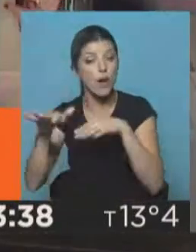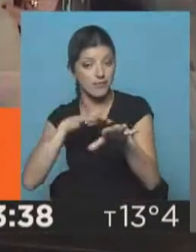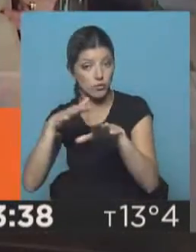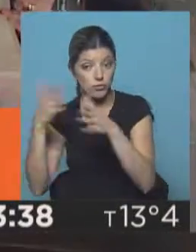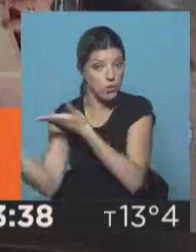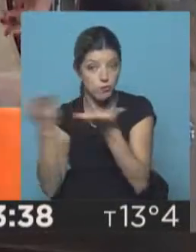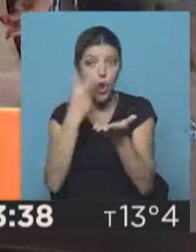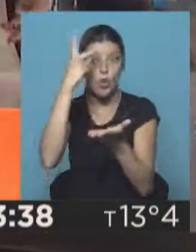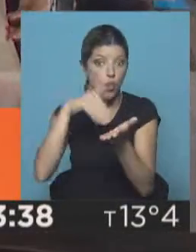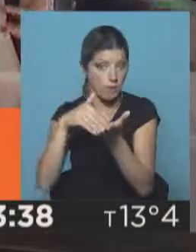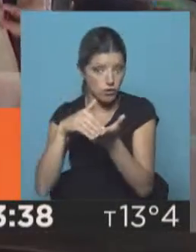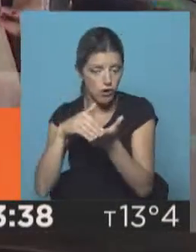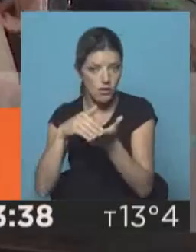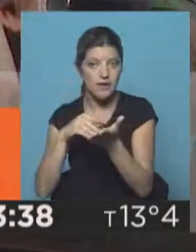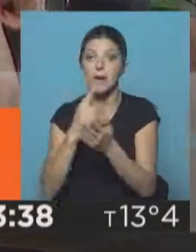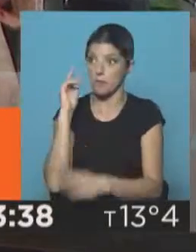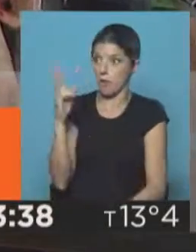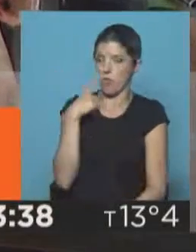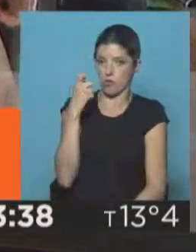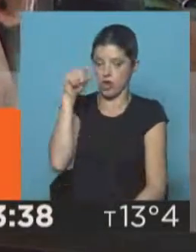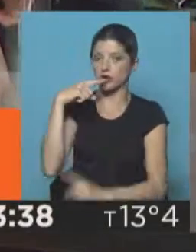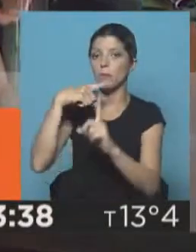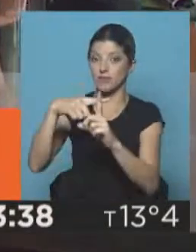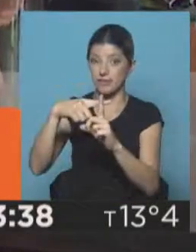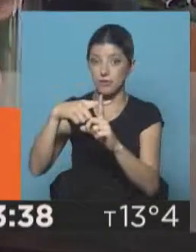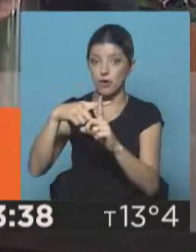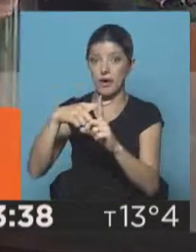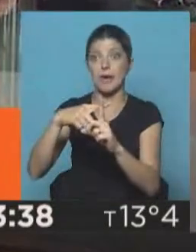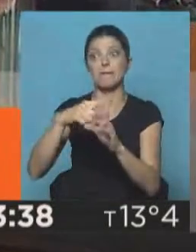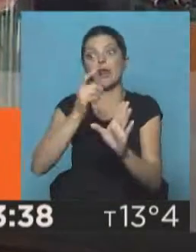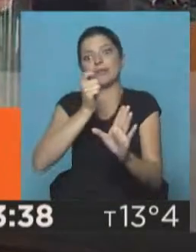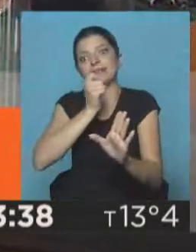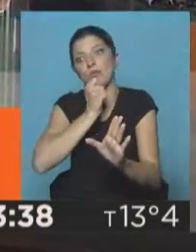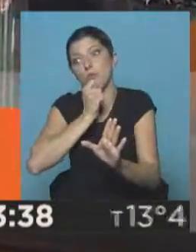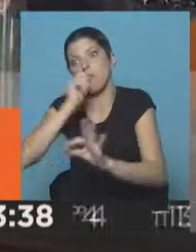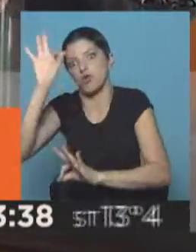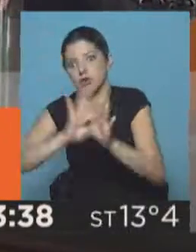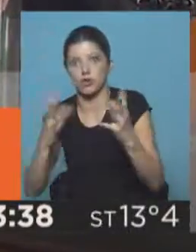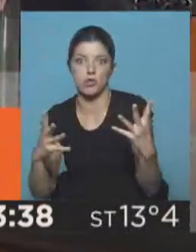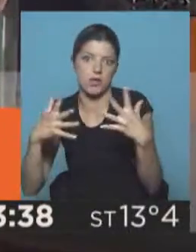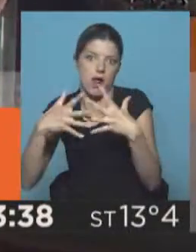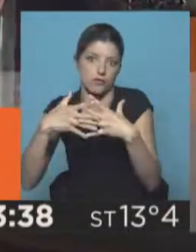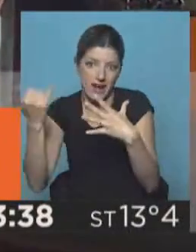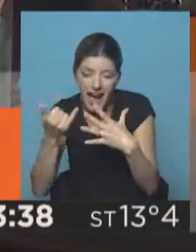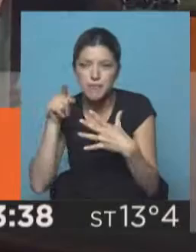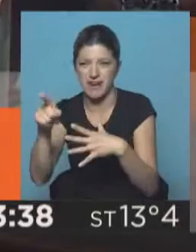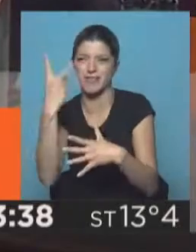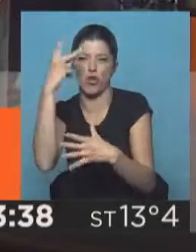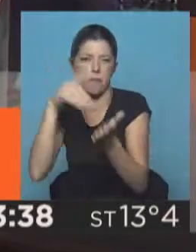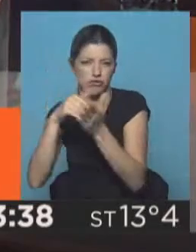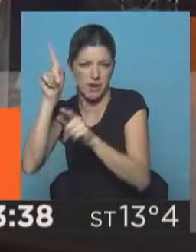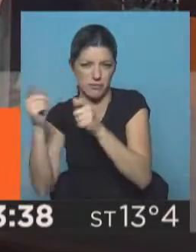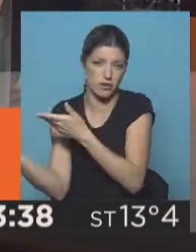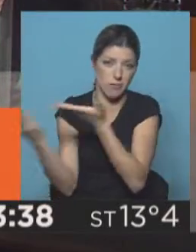esto tiene un efecto positivo si hay un proyecto que integre y le dé un lugar a esa población que se integra.